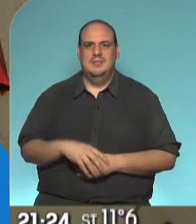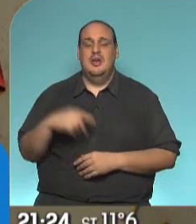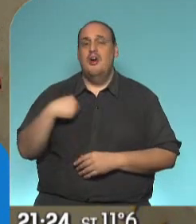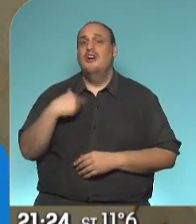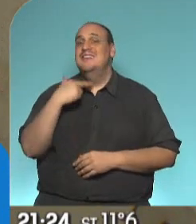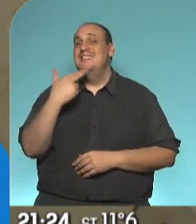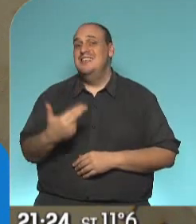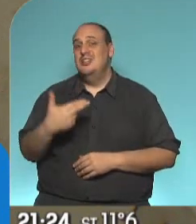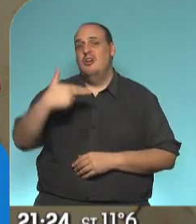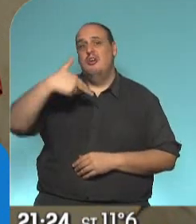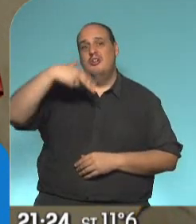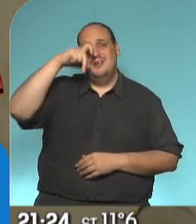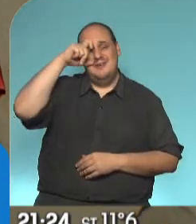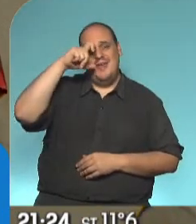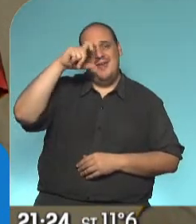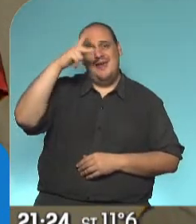Nehemías.